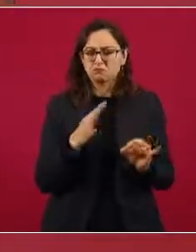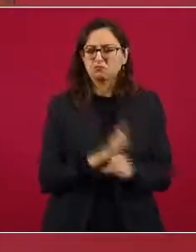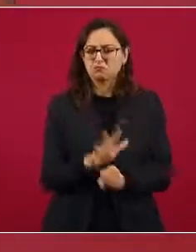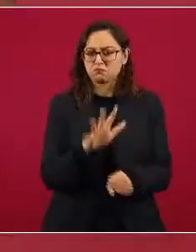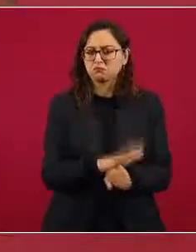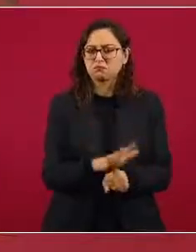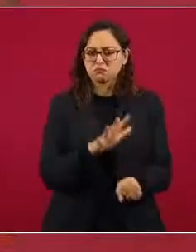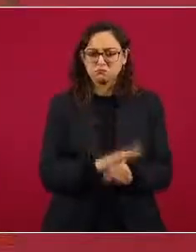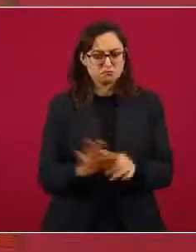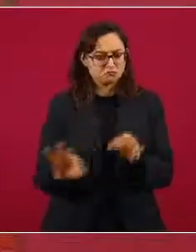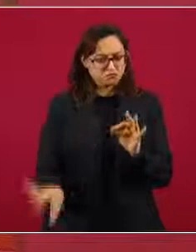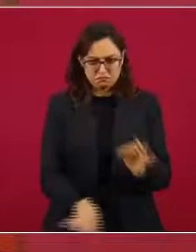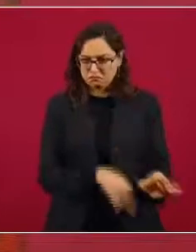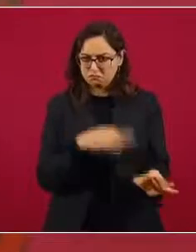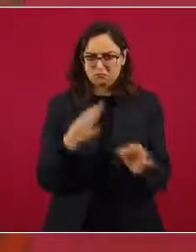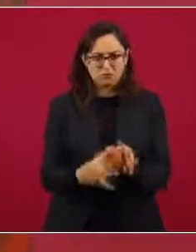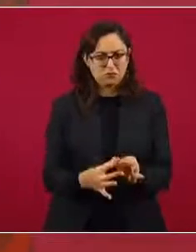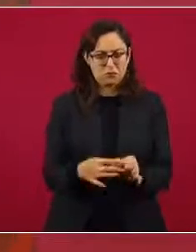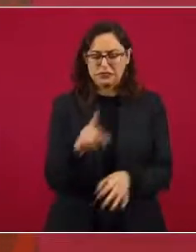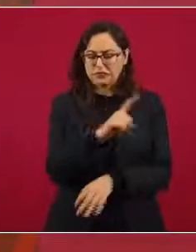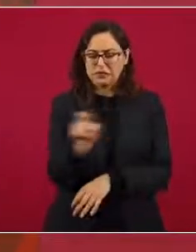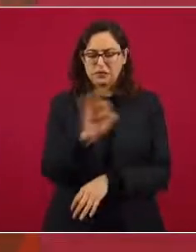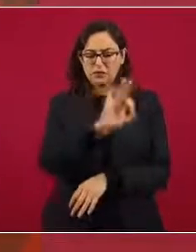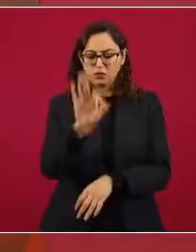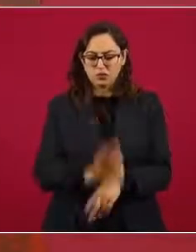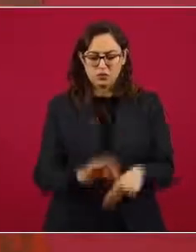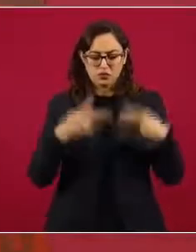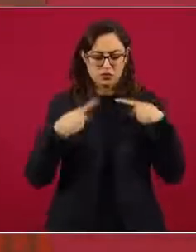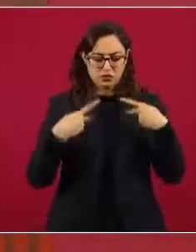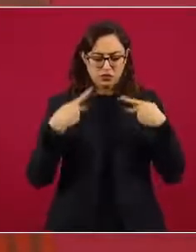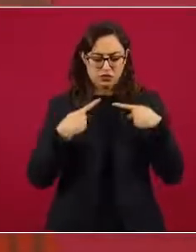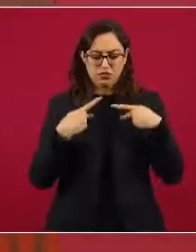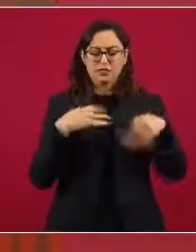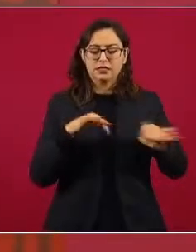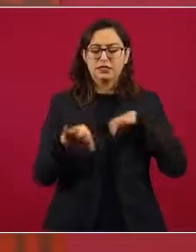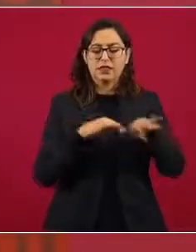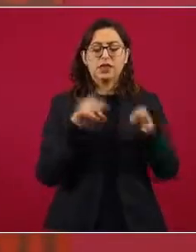salud que está en hospitales COVID,